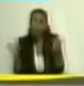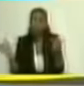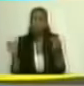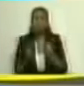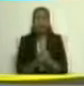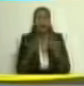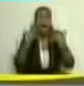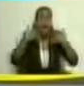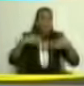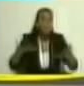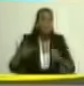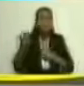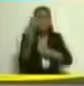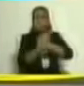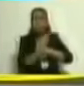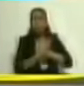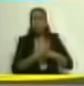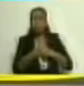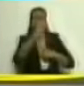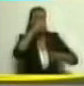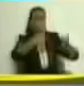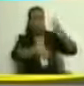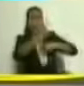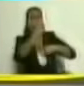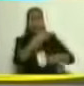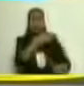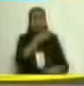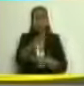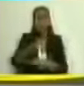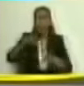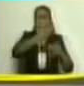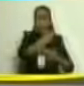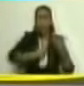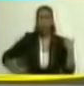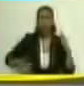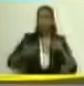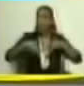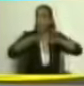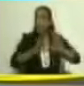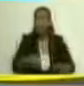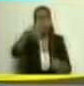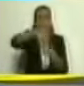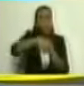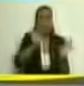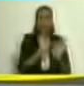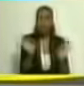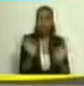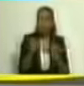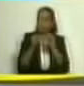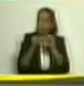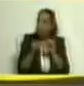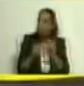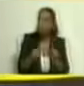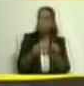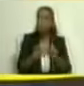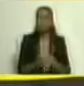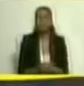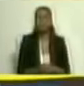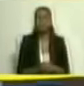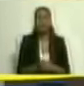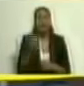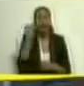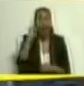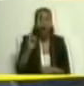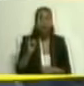a pesar de las sanciones, de las amenazas de invasión del país, nunca se detuvo una elección, y hemos